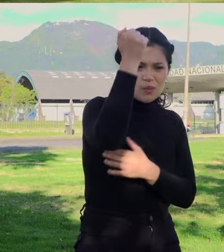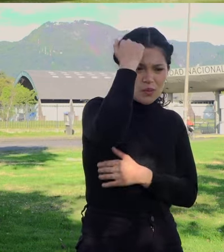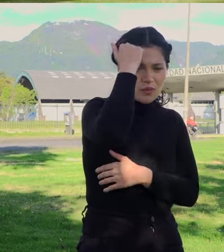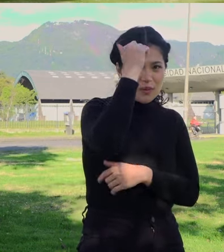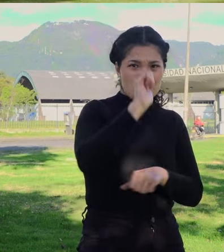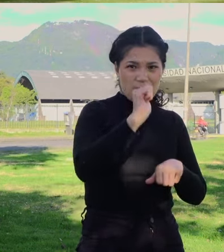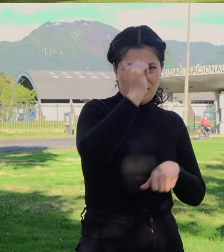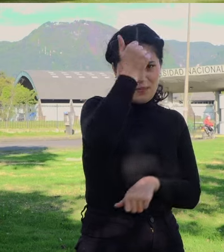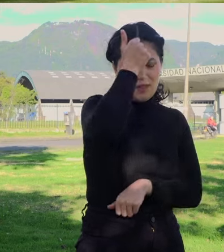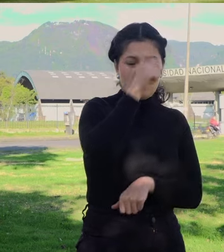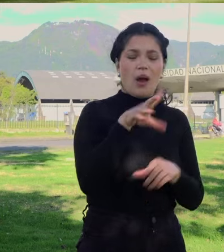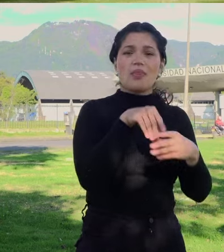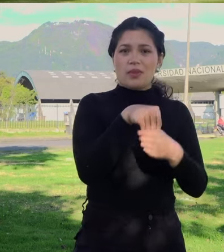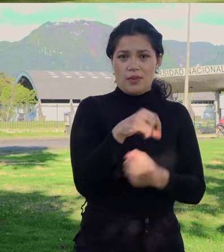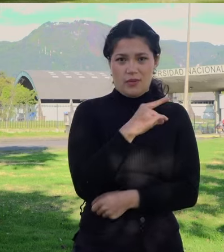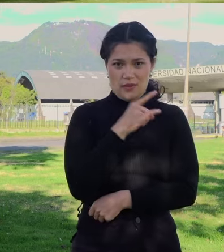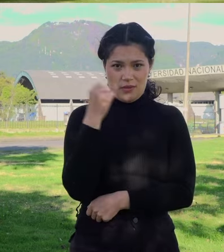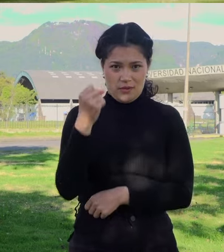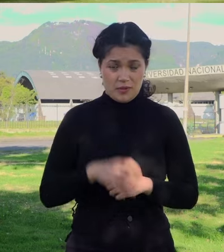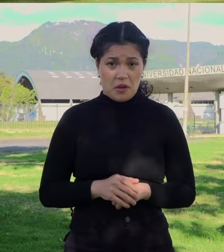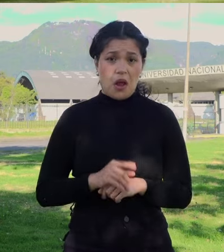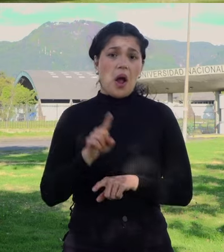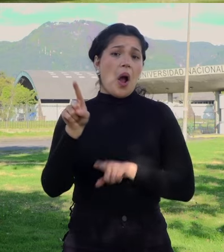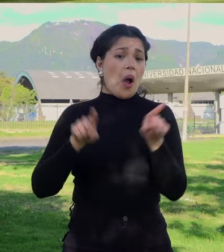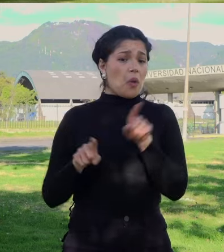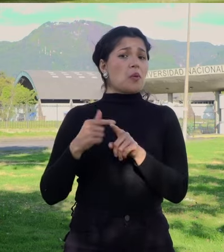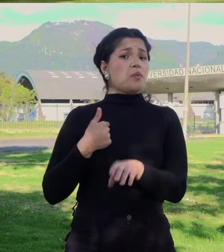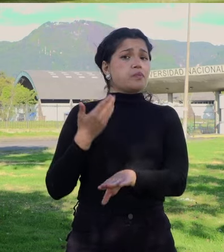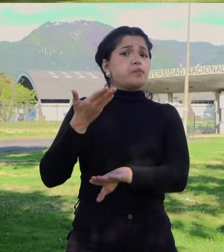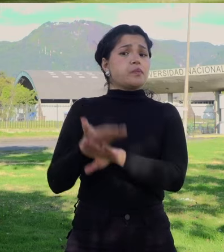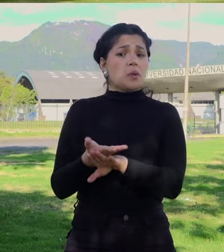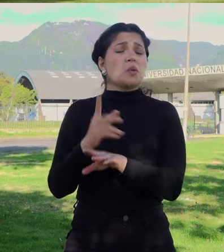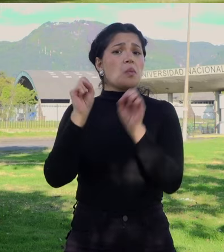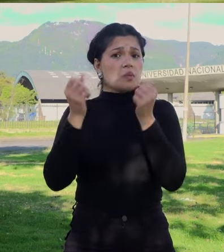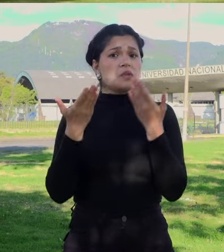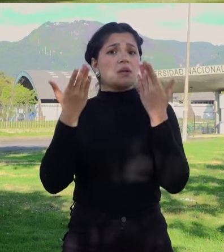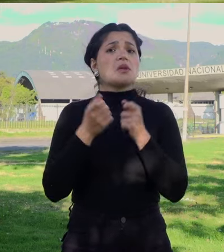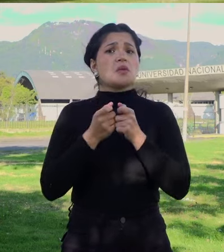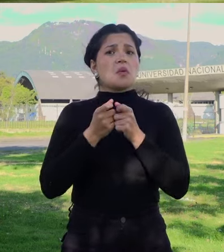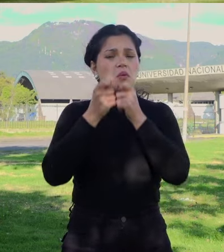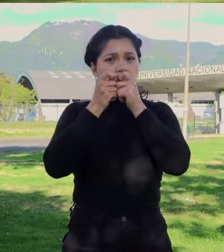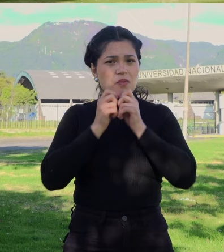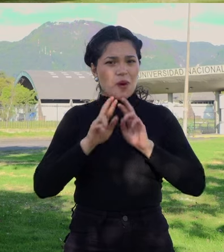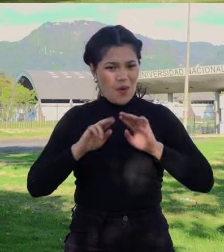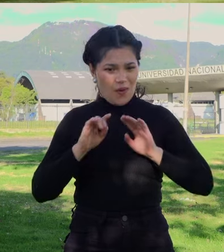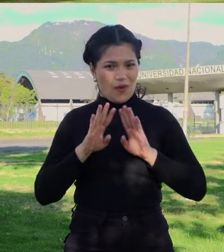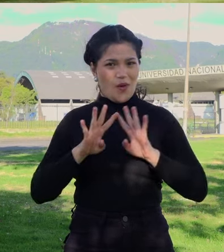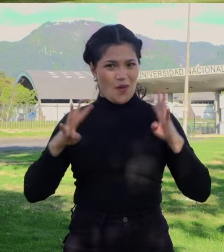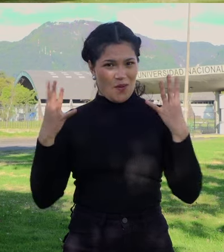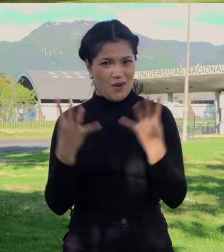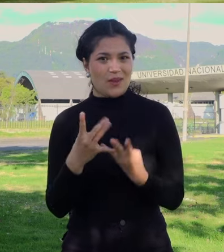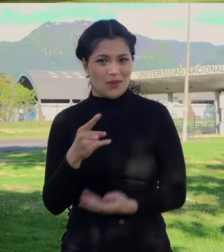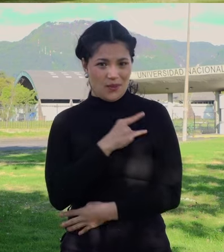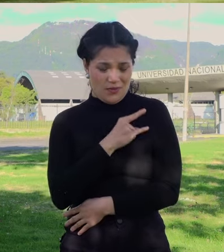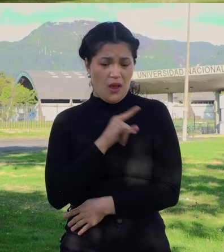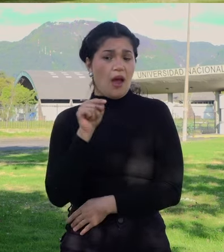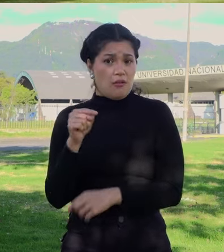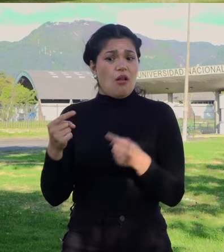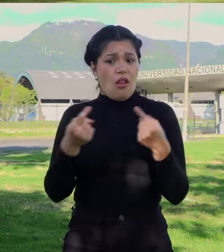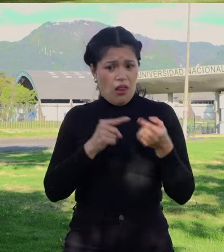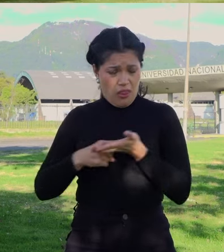existir en la Universidad Nacional. Algunos plantean que exista un Congreso Universitario. Ese debate está ahí, está en